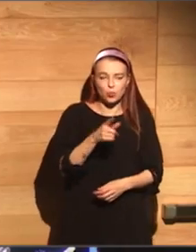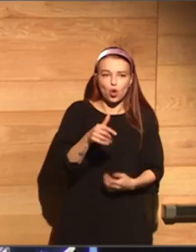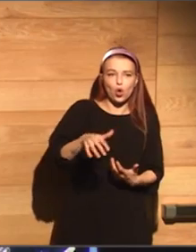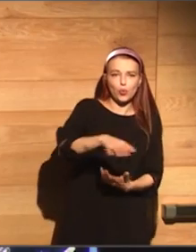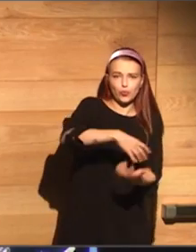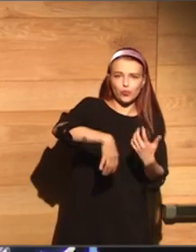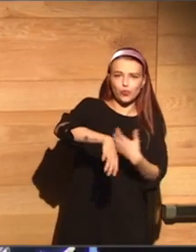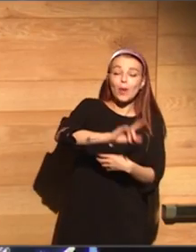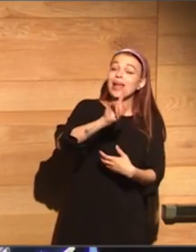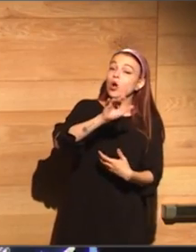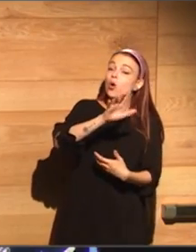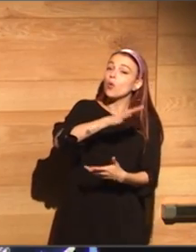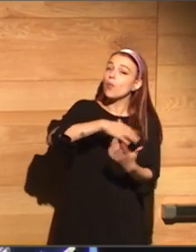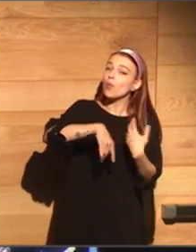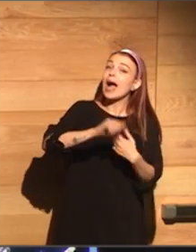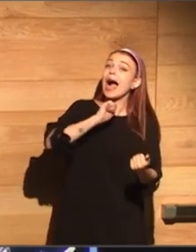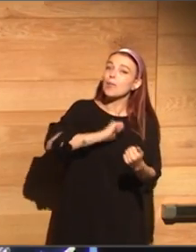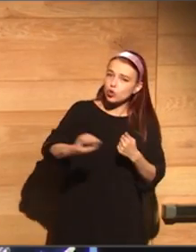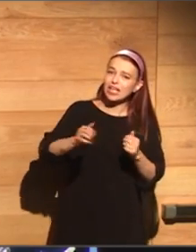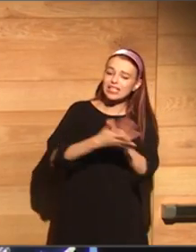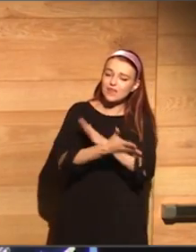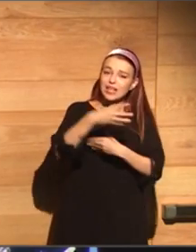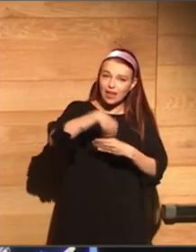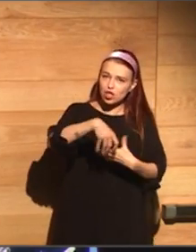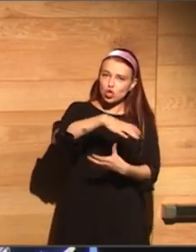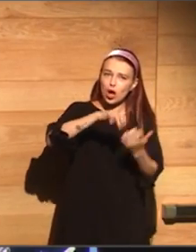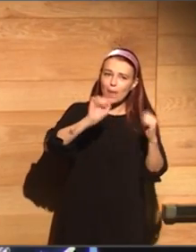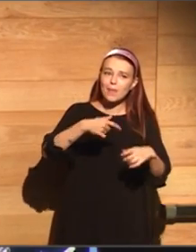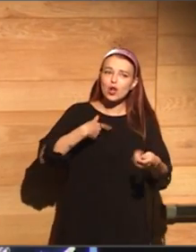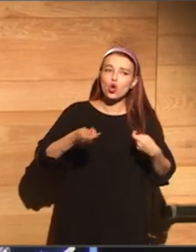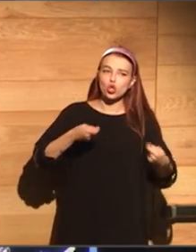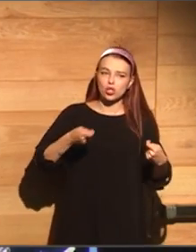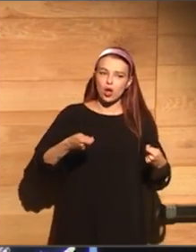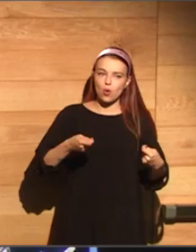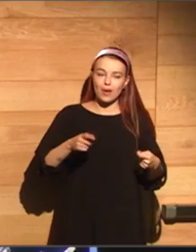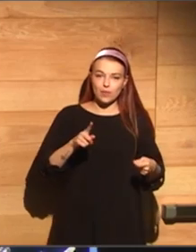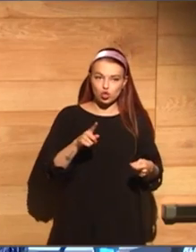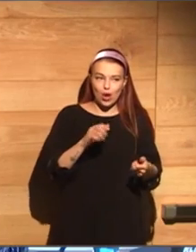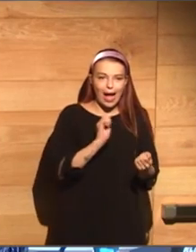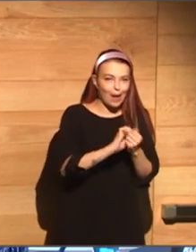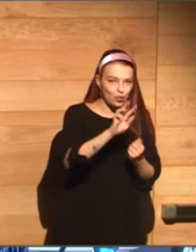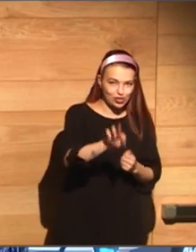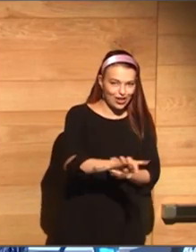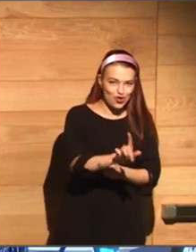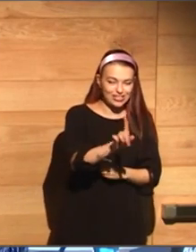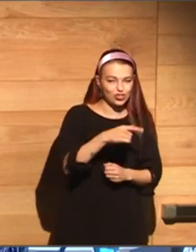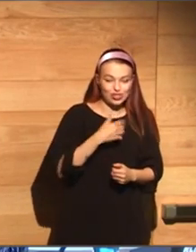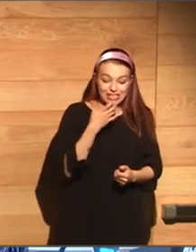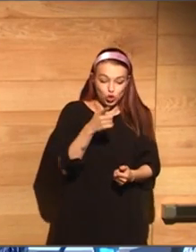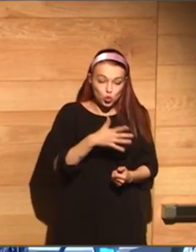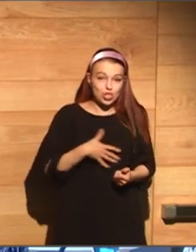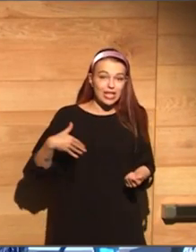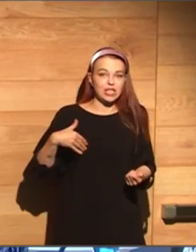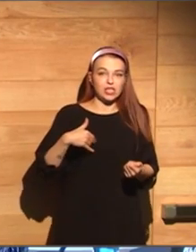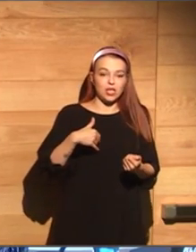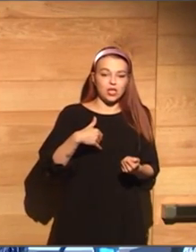Grigai controlado. Pero controlado, es un ya, caos controlado. Que, no, que, bueno, a ver qué pasa. Es imposible conseguir eso... Pero a mí a